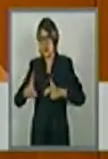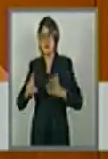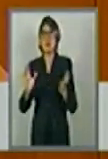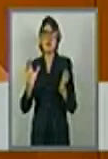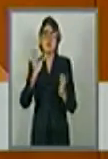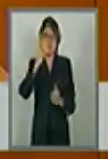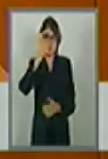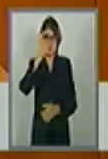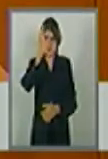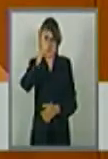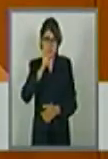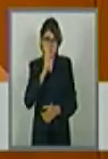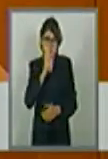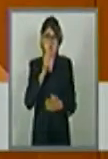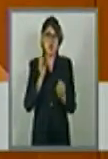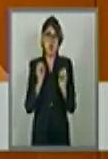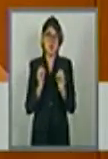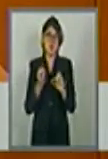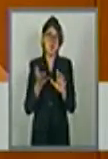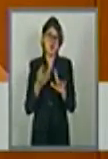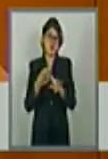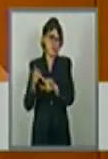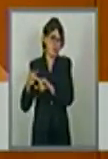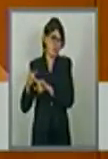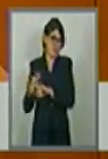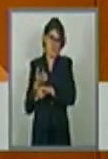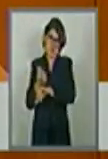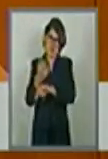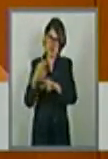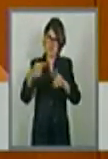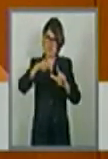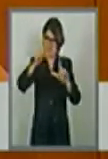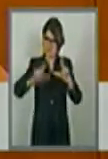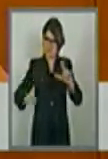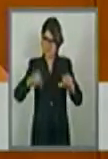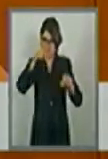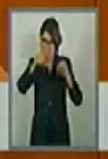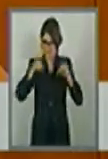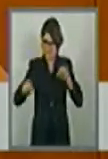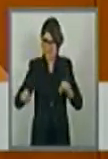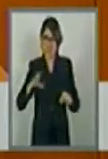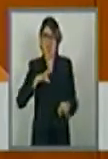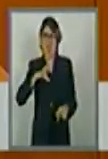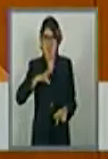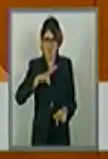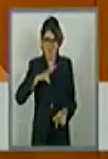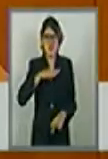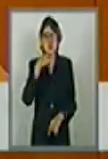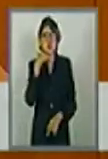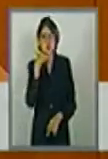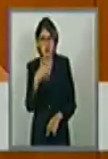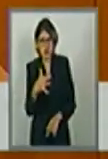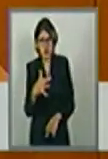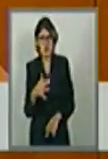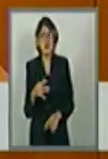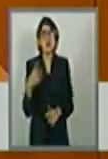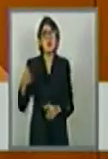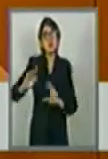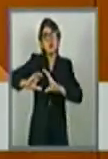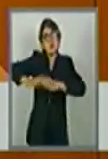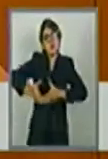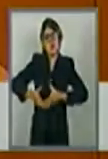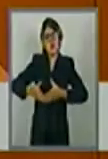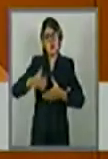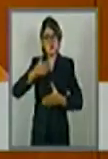Coahuila, o del Estado de la República que ustedes me quieran decir. Está sucediendo en todo el país y la responsabilidad de esta comisión